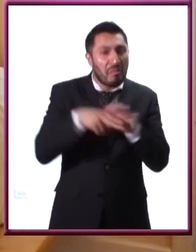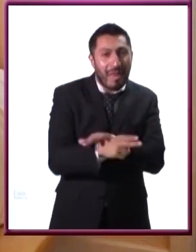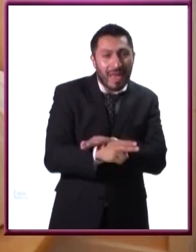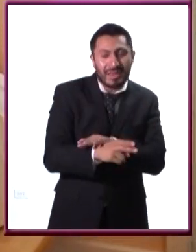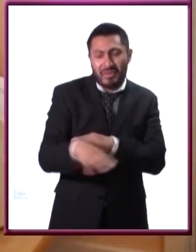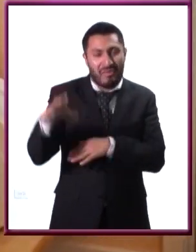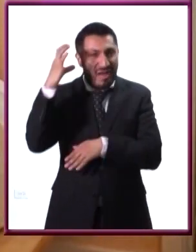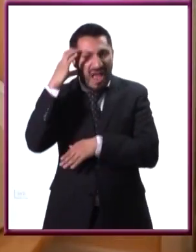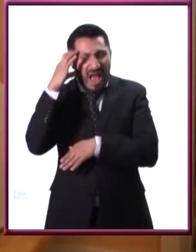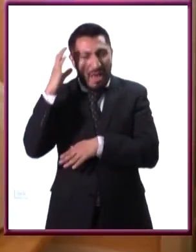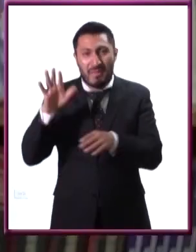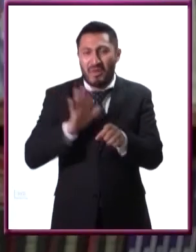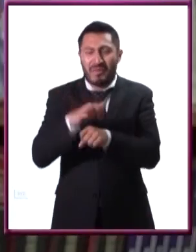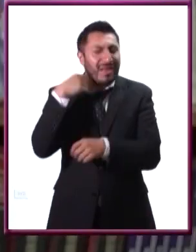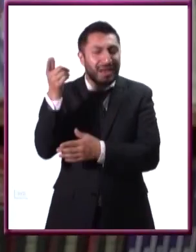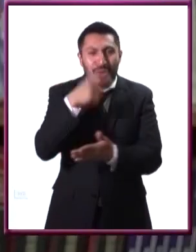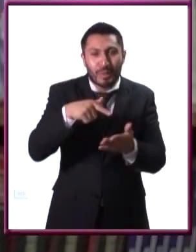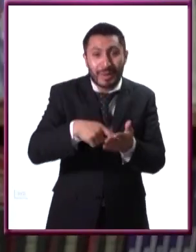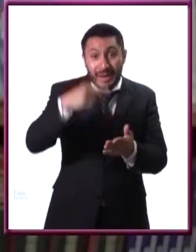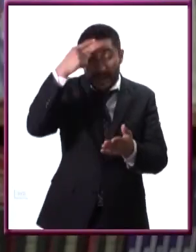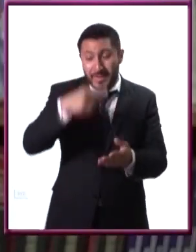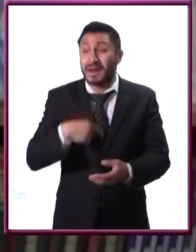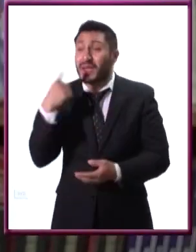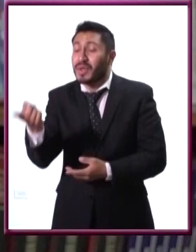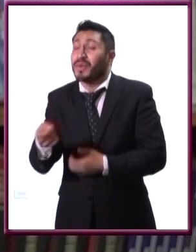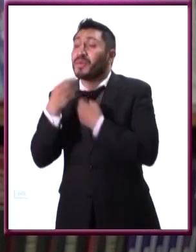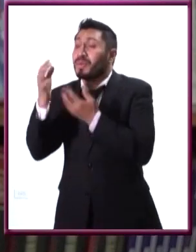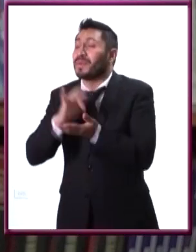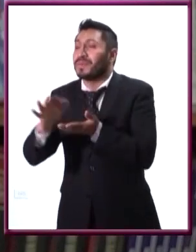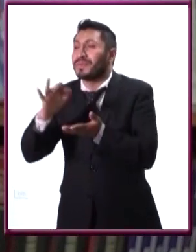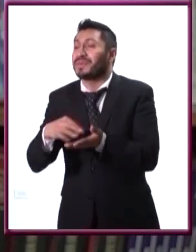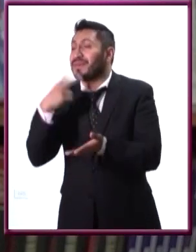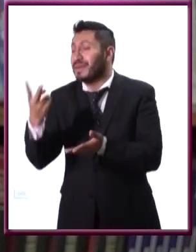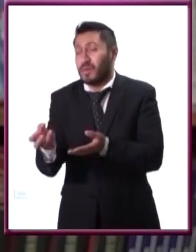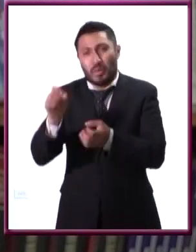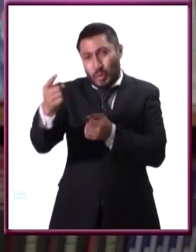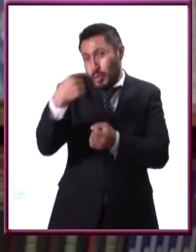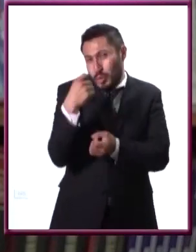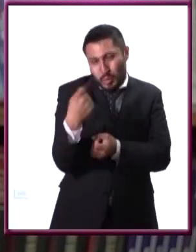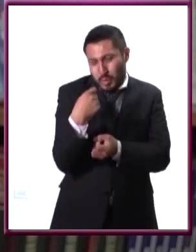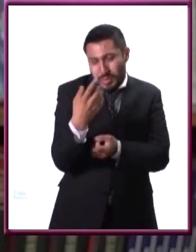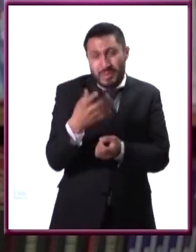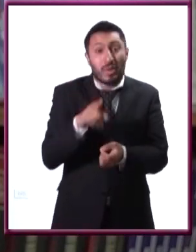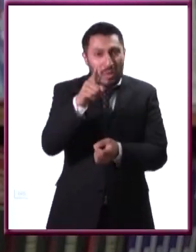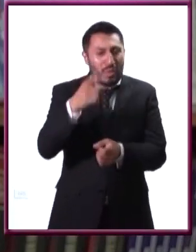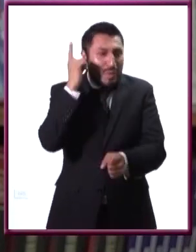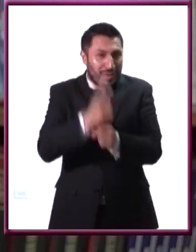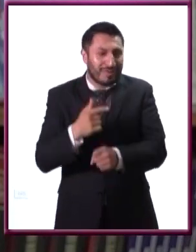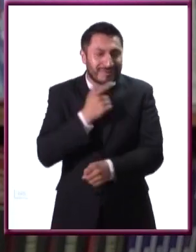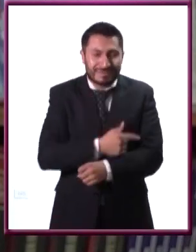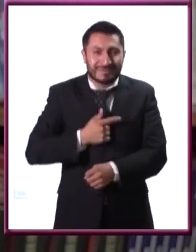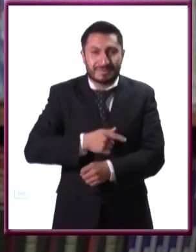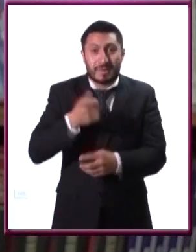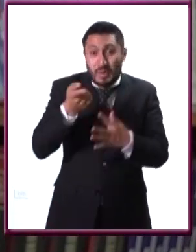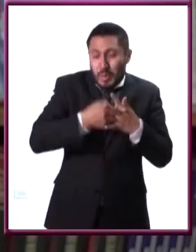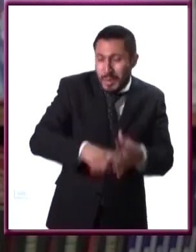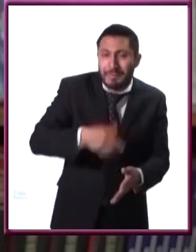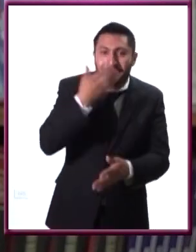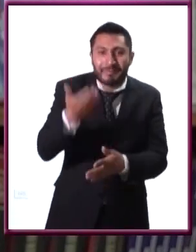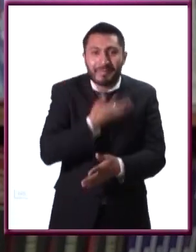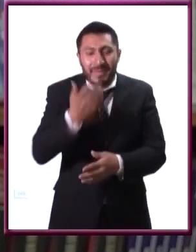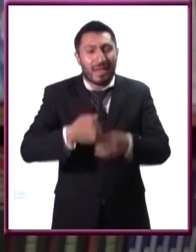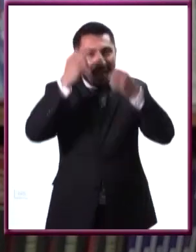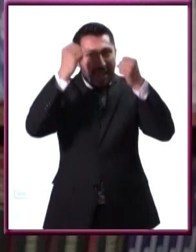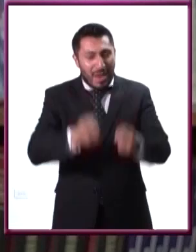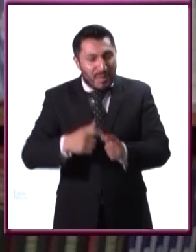lee en el metro o lee en tu cama. Lee para ti o para otros. Verás que es un verdadero placer. Si inicias el